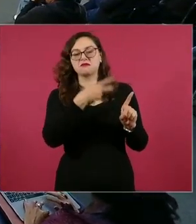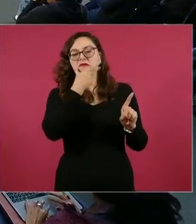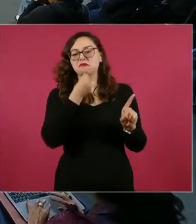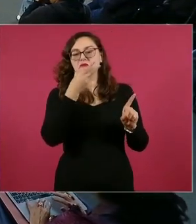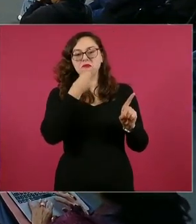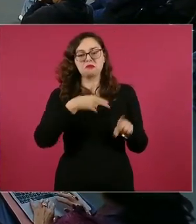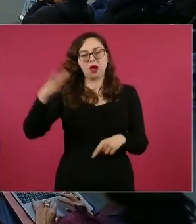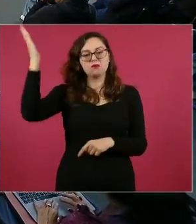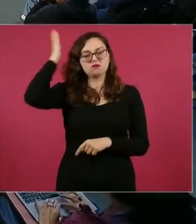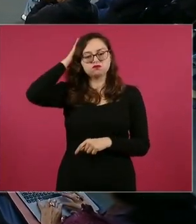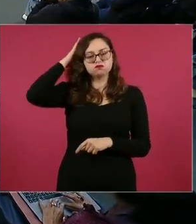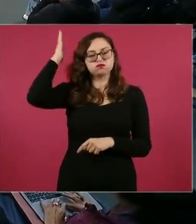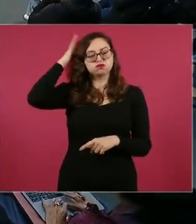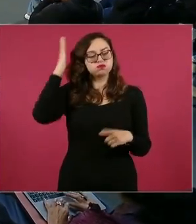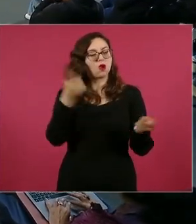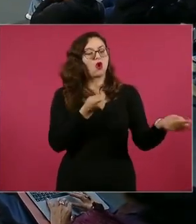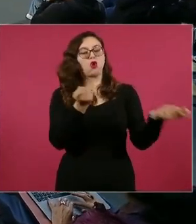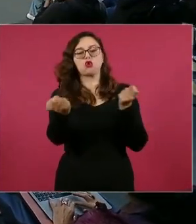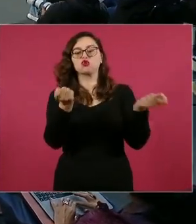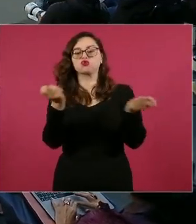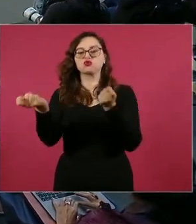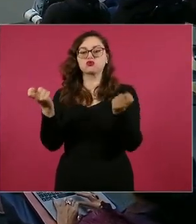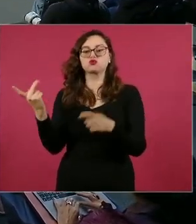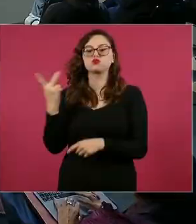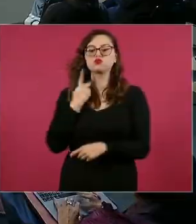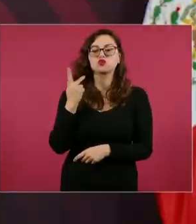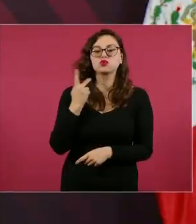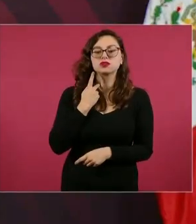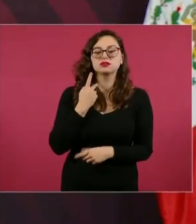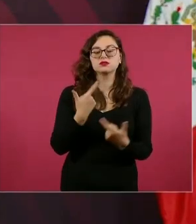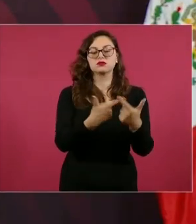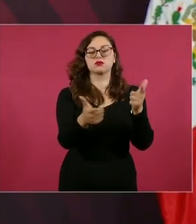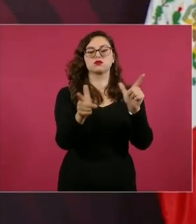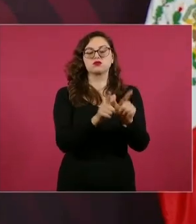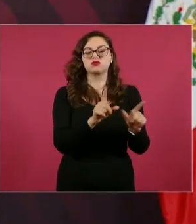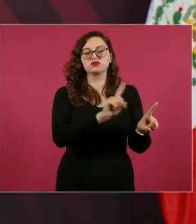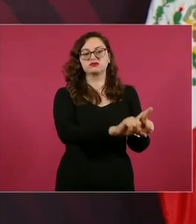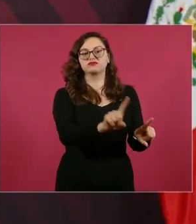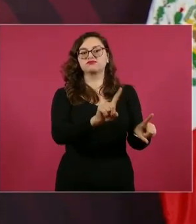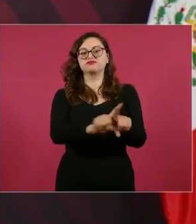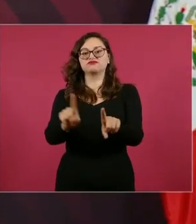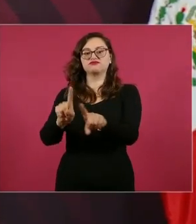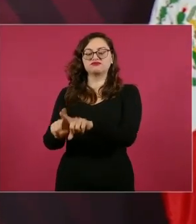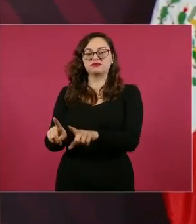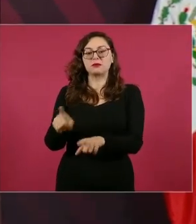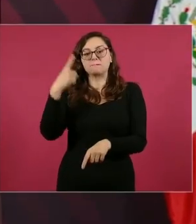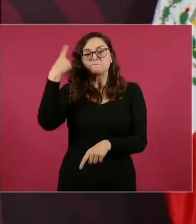encabezando a los partidos opositores